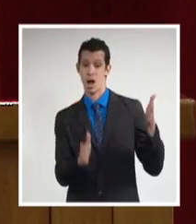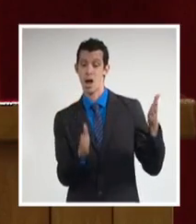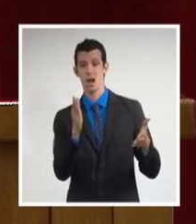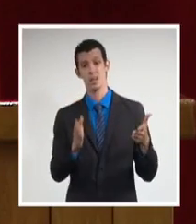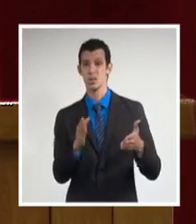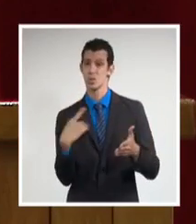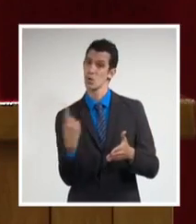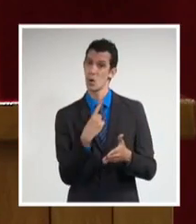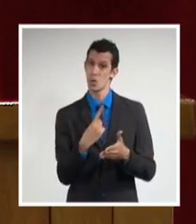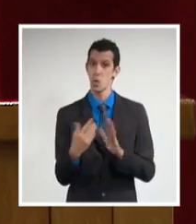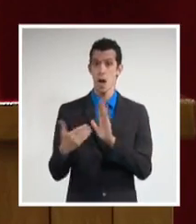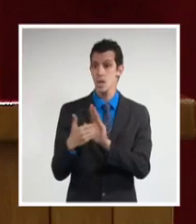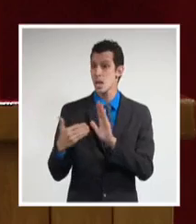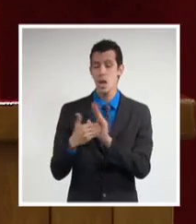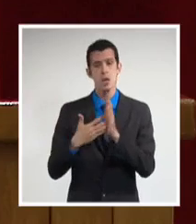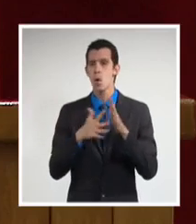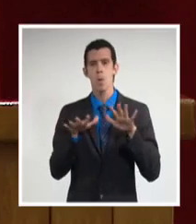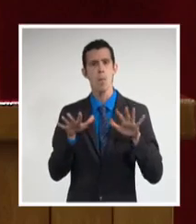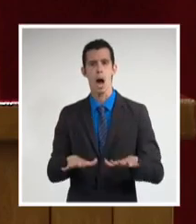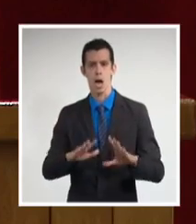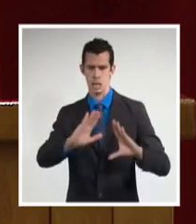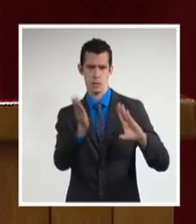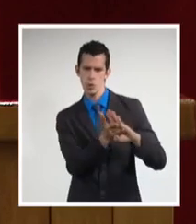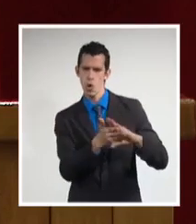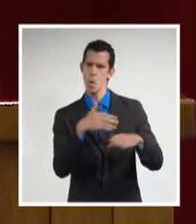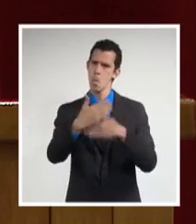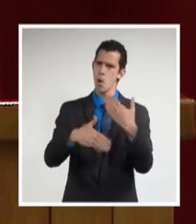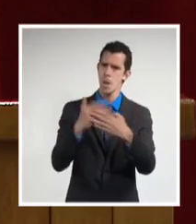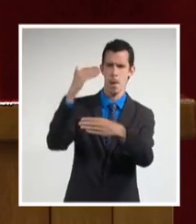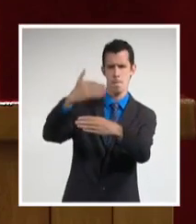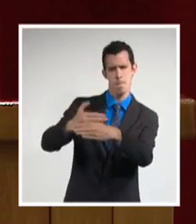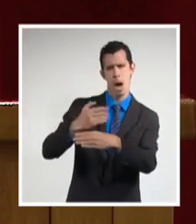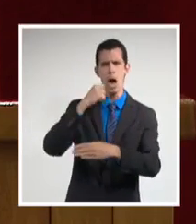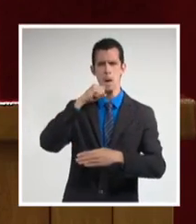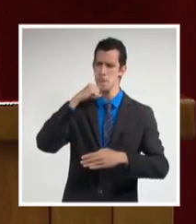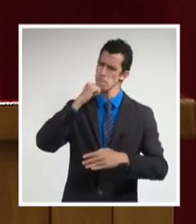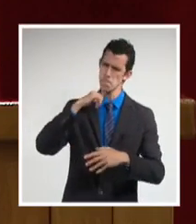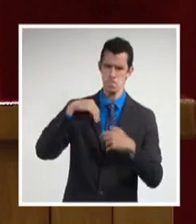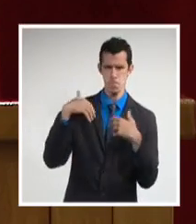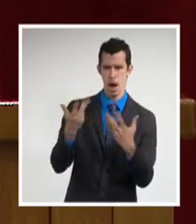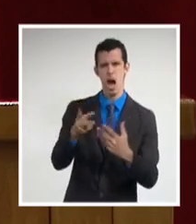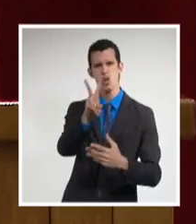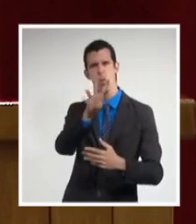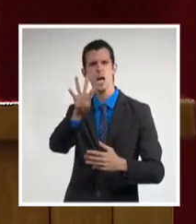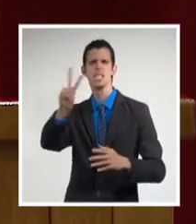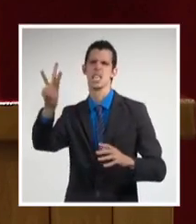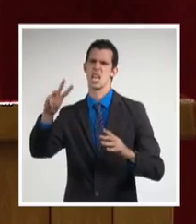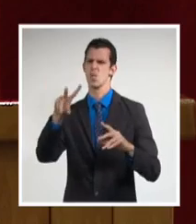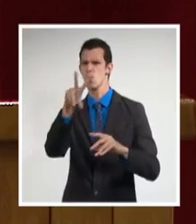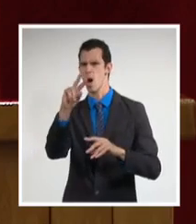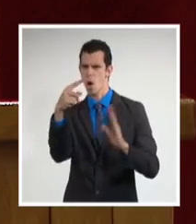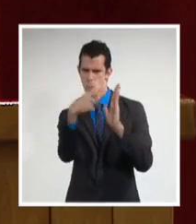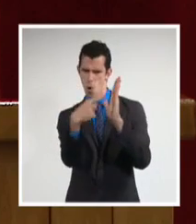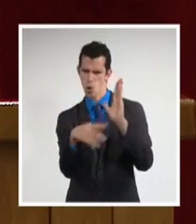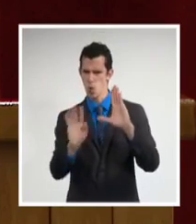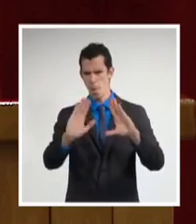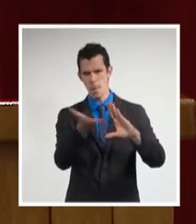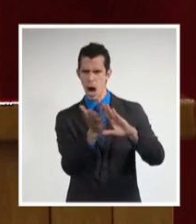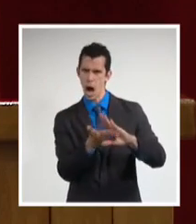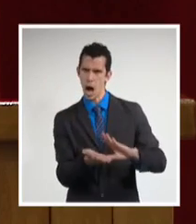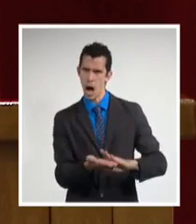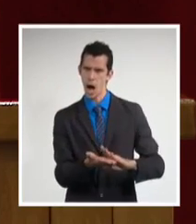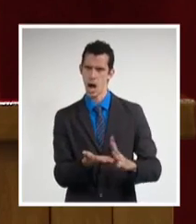proeza. Rememoremos las batallas. Bloqueo reforzado con 243 medidas adicionales, en